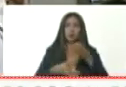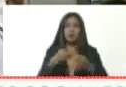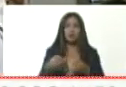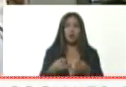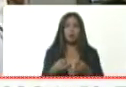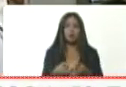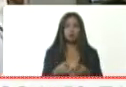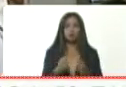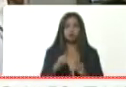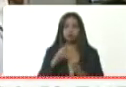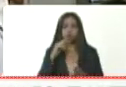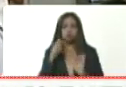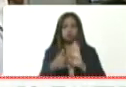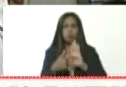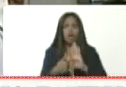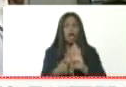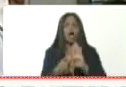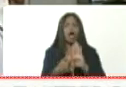planteamiento